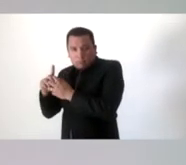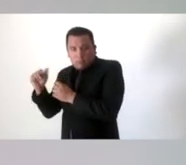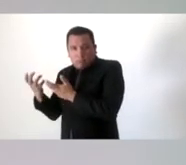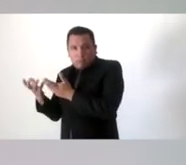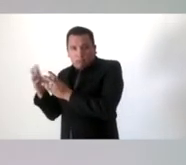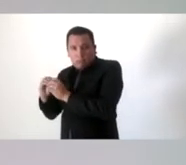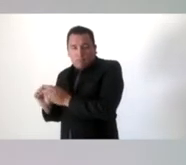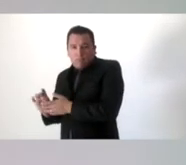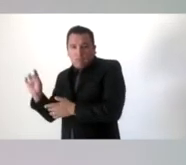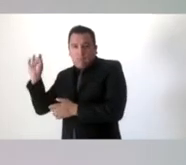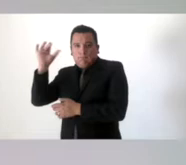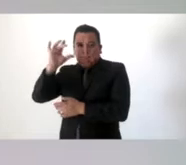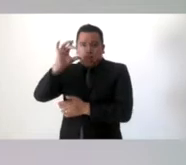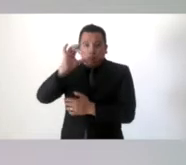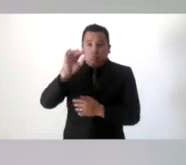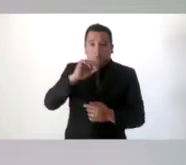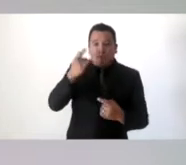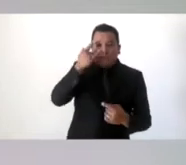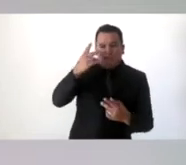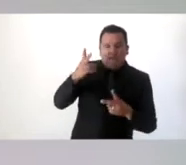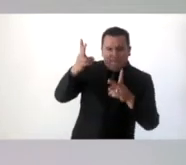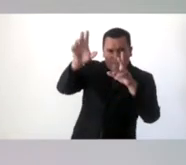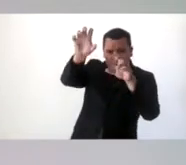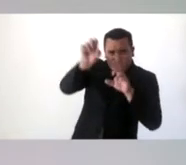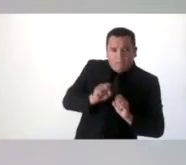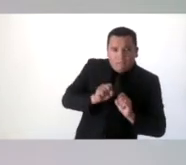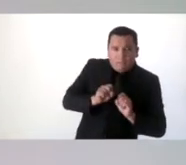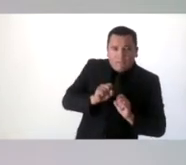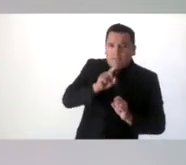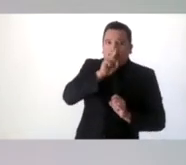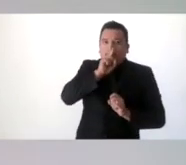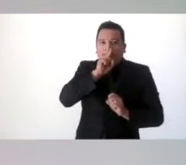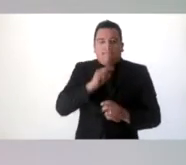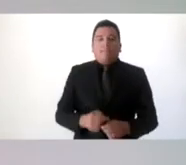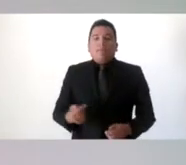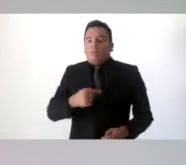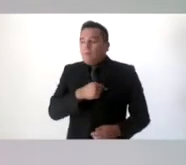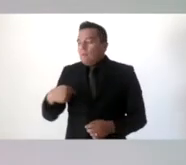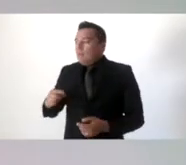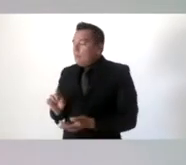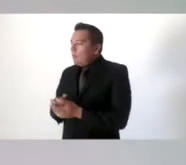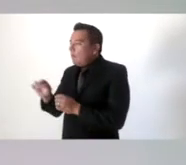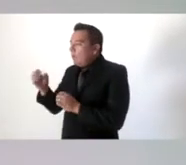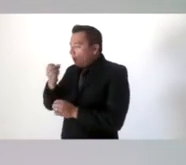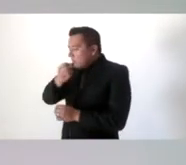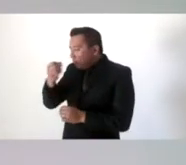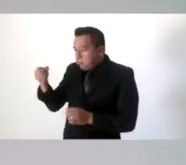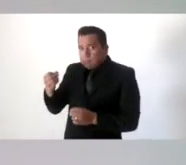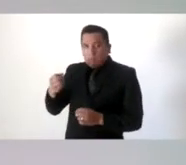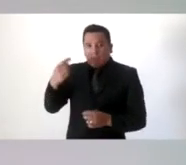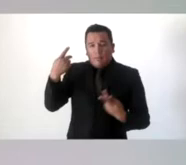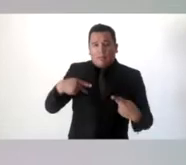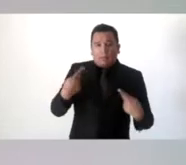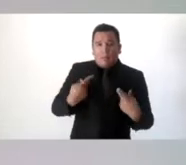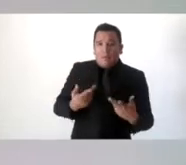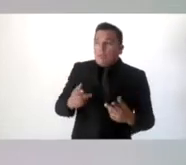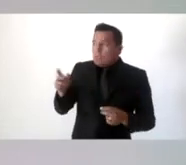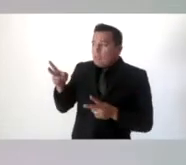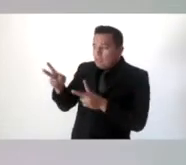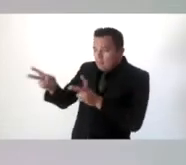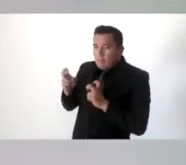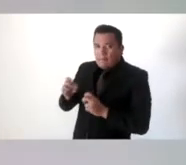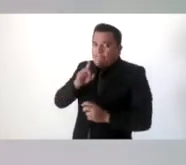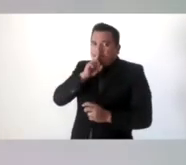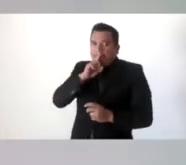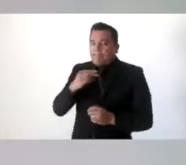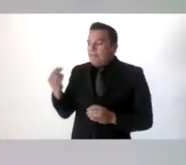electrónicos. Esto va a ser también uno de los retos, el evitar que se pueda hackear o que se pueda meter a alguien al sistema.